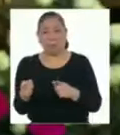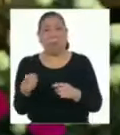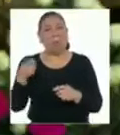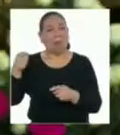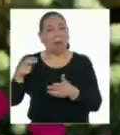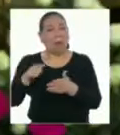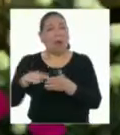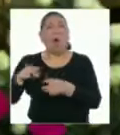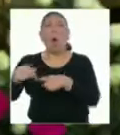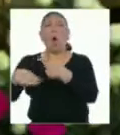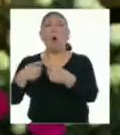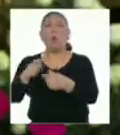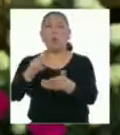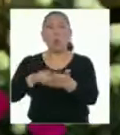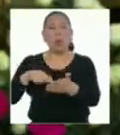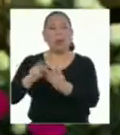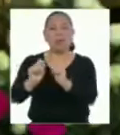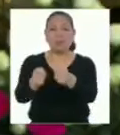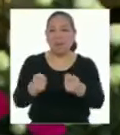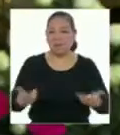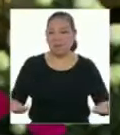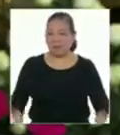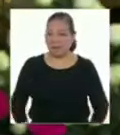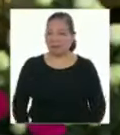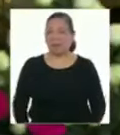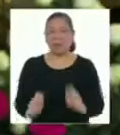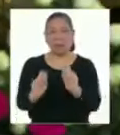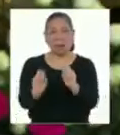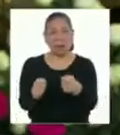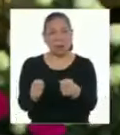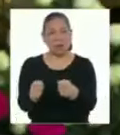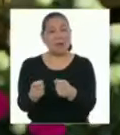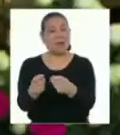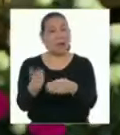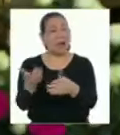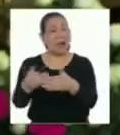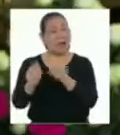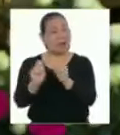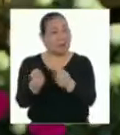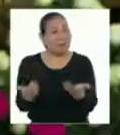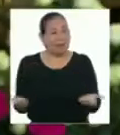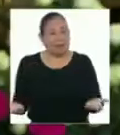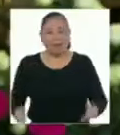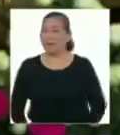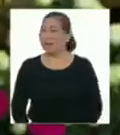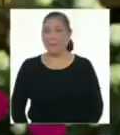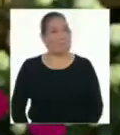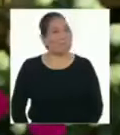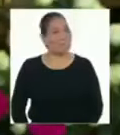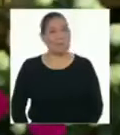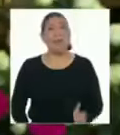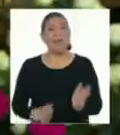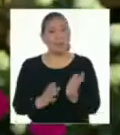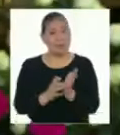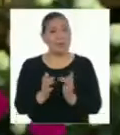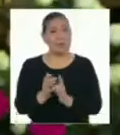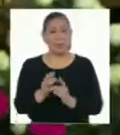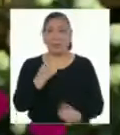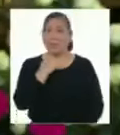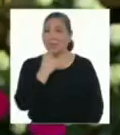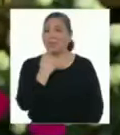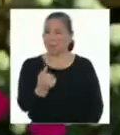arrendará la viña a otros viñadores, que le entreguen frutos a su tiempo. Y Jesús les